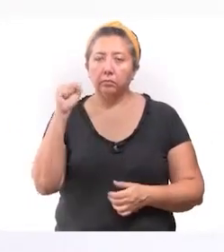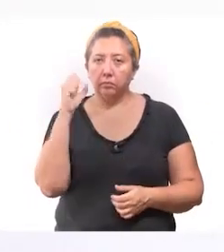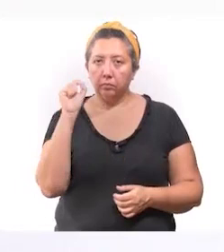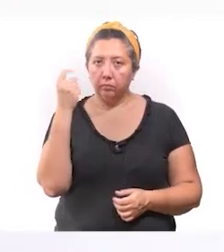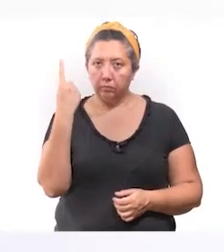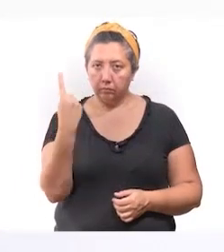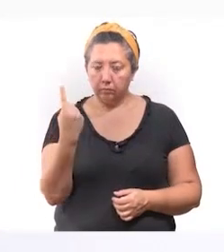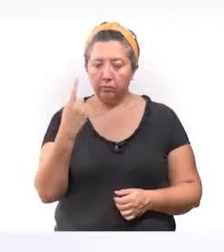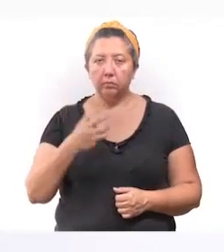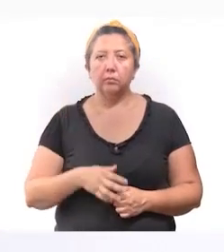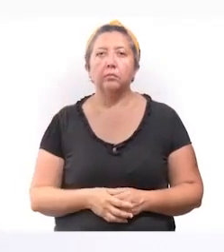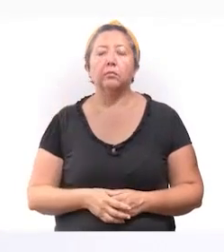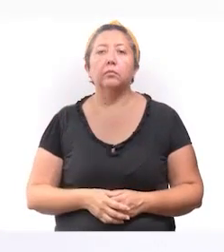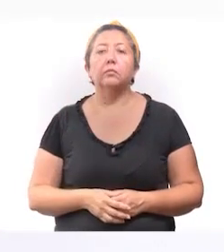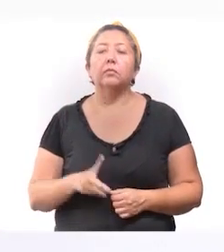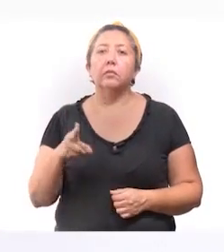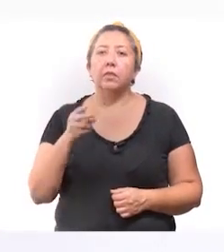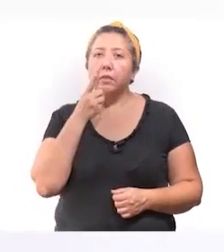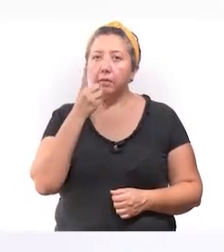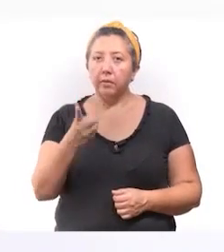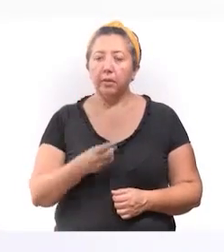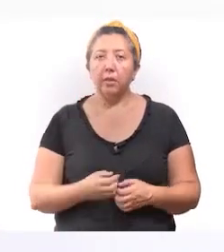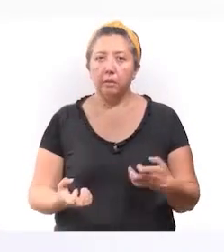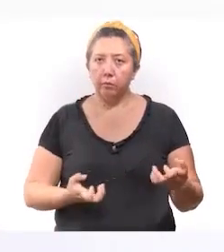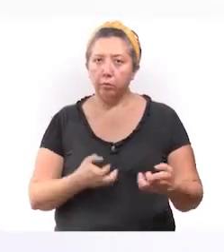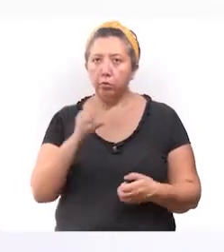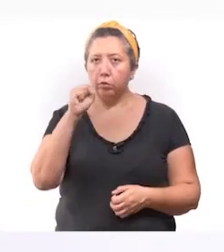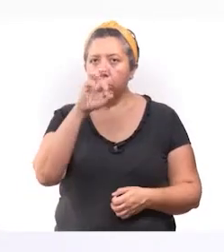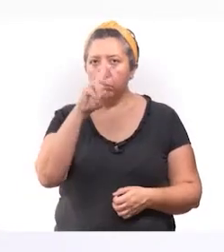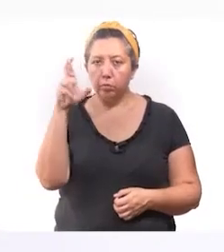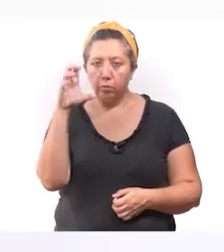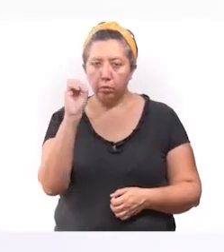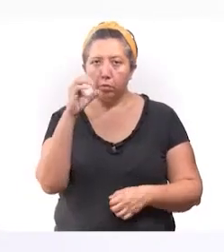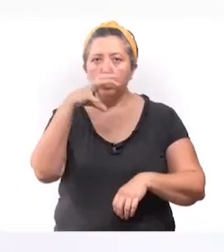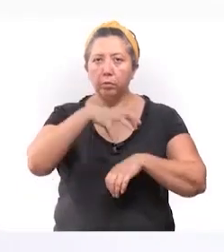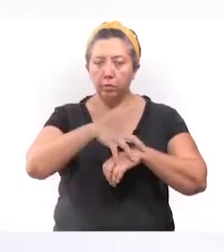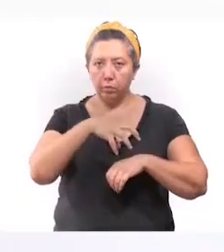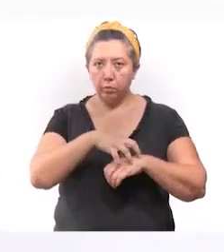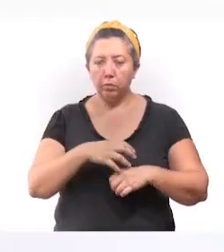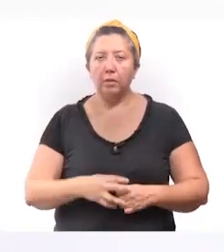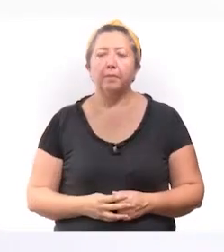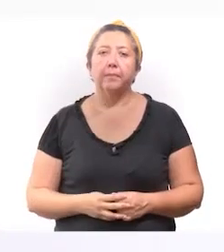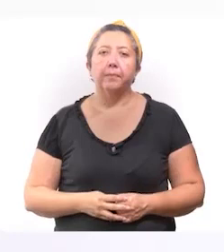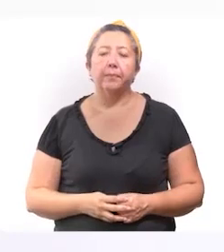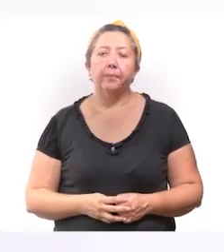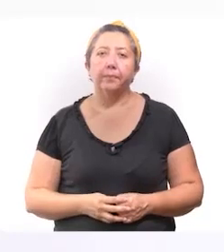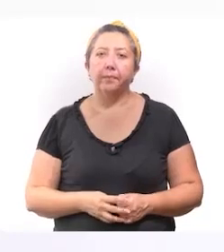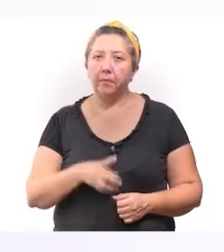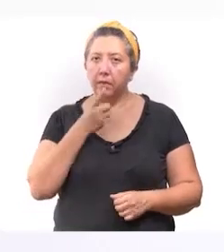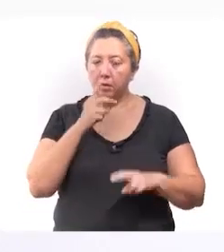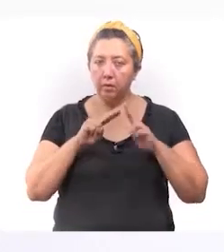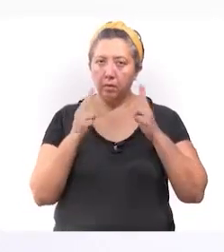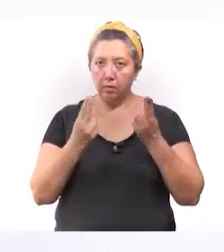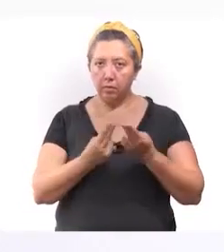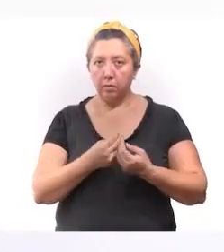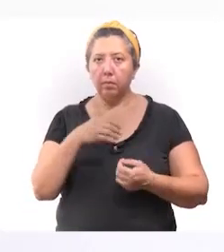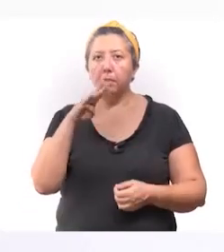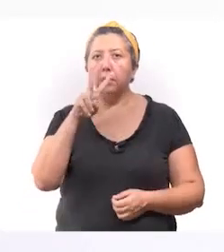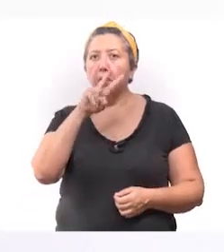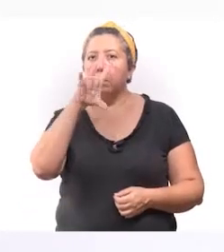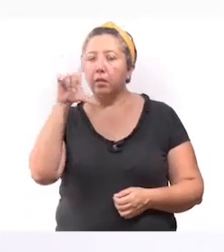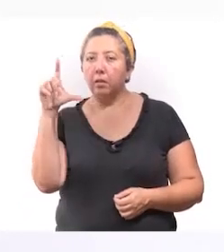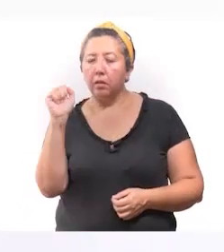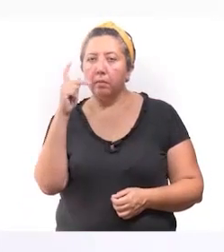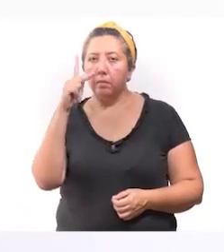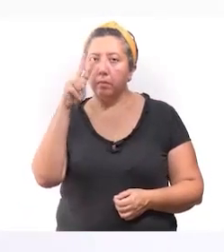Convenciones Yucatán Siglo XXI y en el Multigimnasio Socorro Cerón de la Unidad Deportiva Cuculcán, la Unidad Deportiva Villa